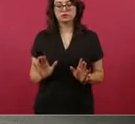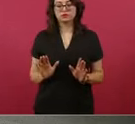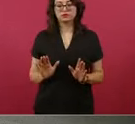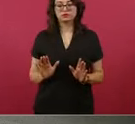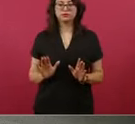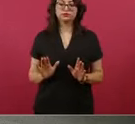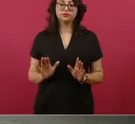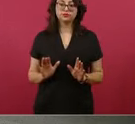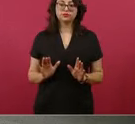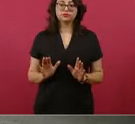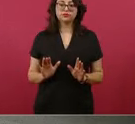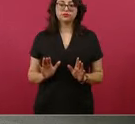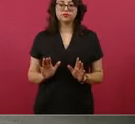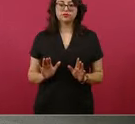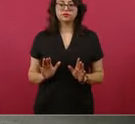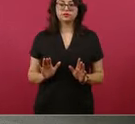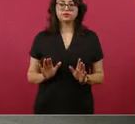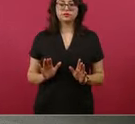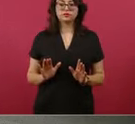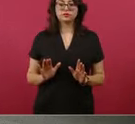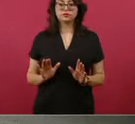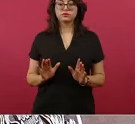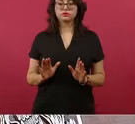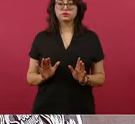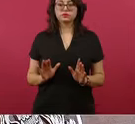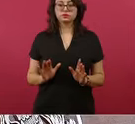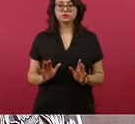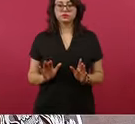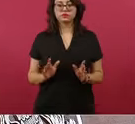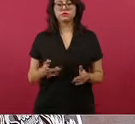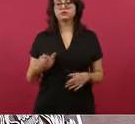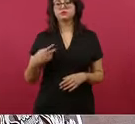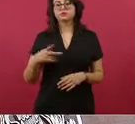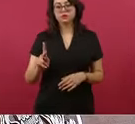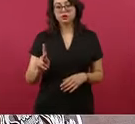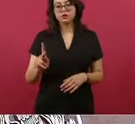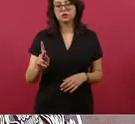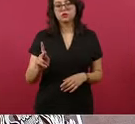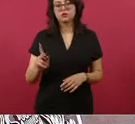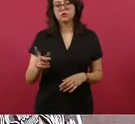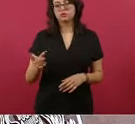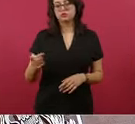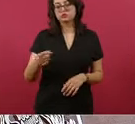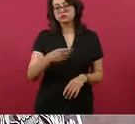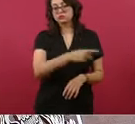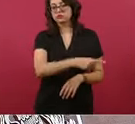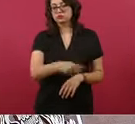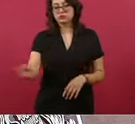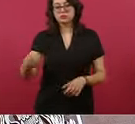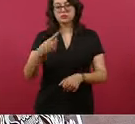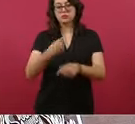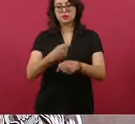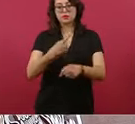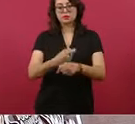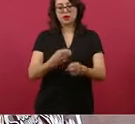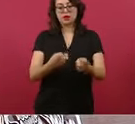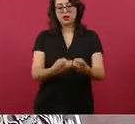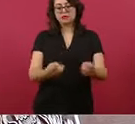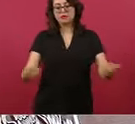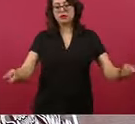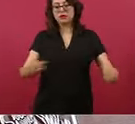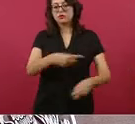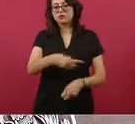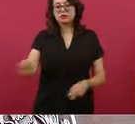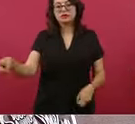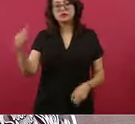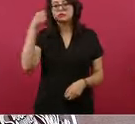alguien de primera fila que ya preguntó hace, bueno, una